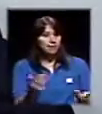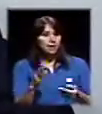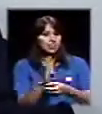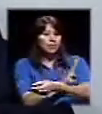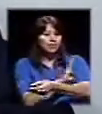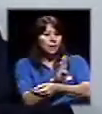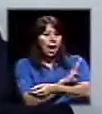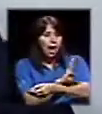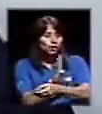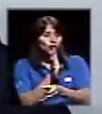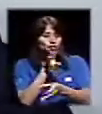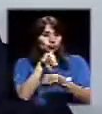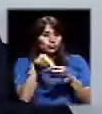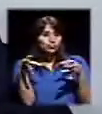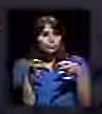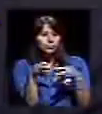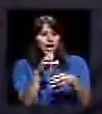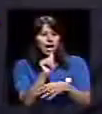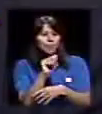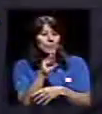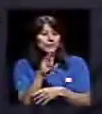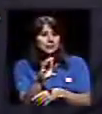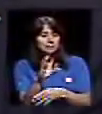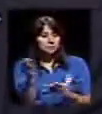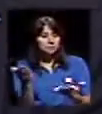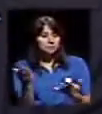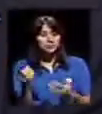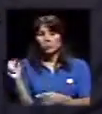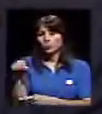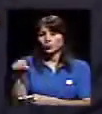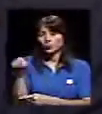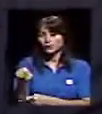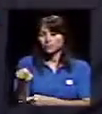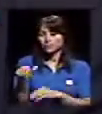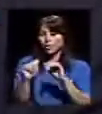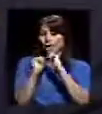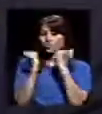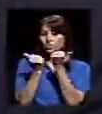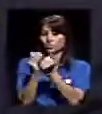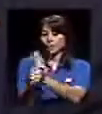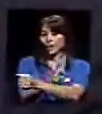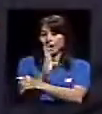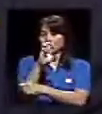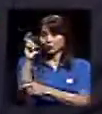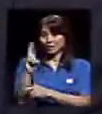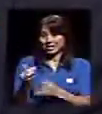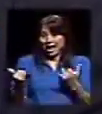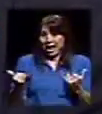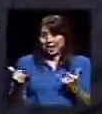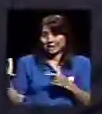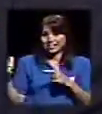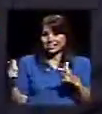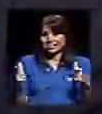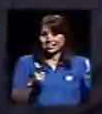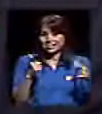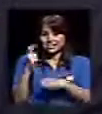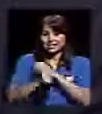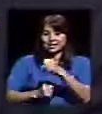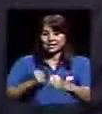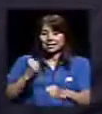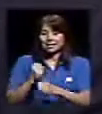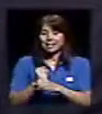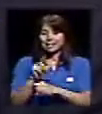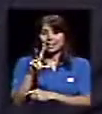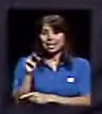de ABC, sí. Que me parece que es importante. La Asociación Bancaria, celebrando este 30 aniversario, está